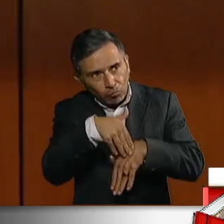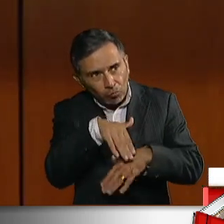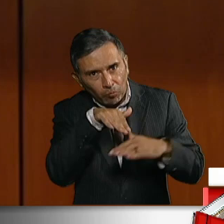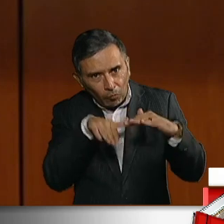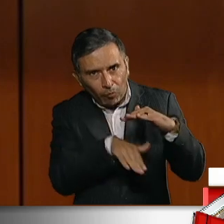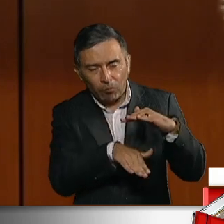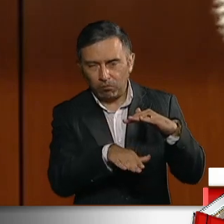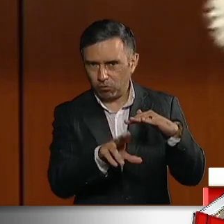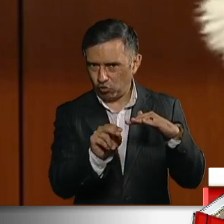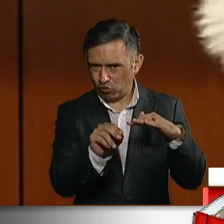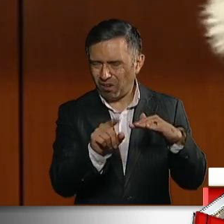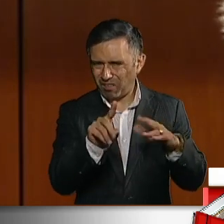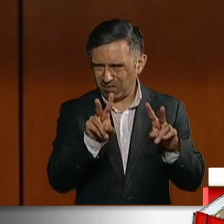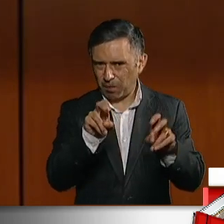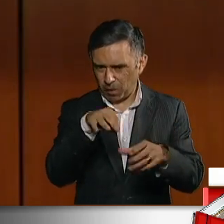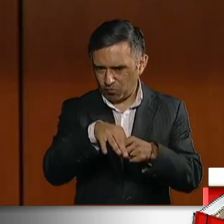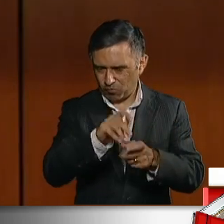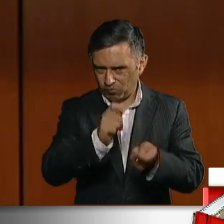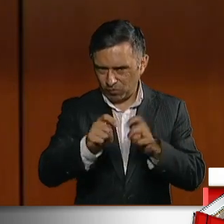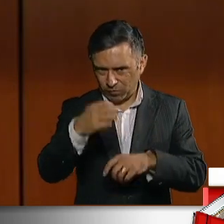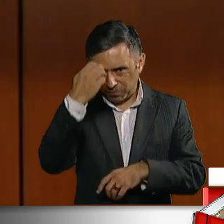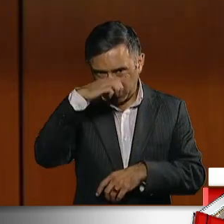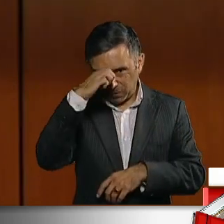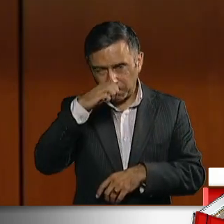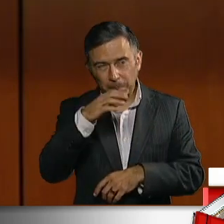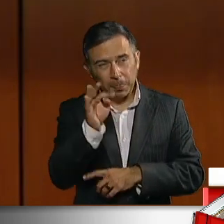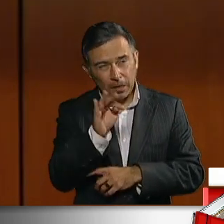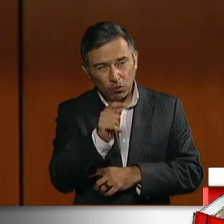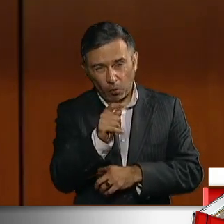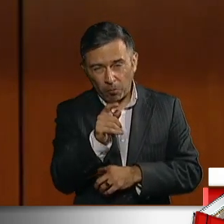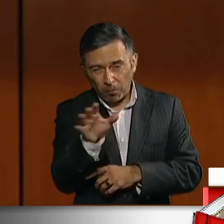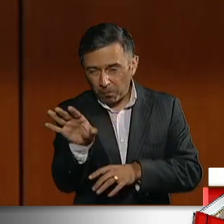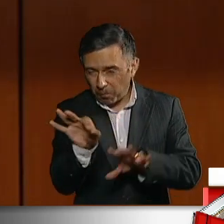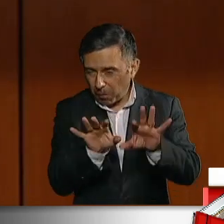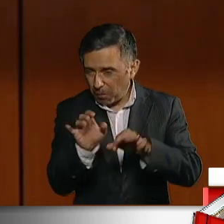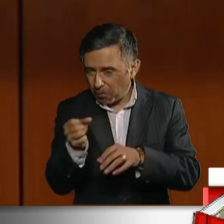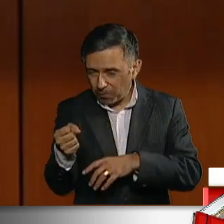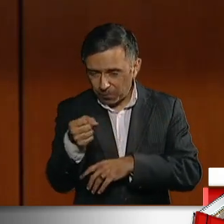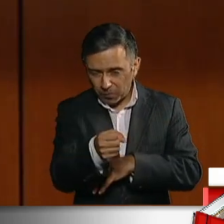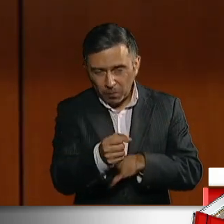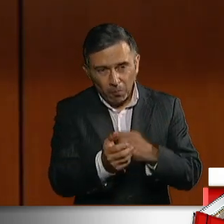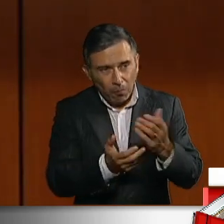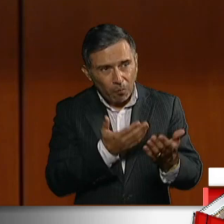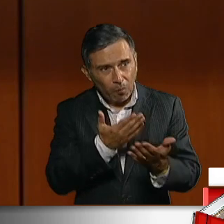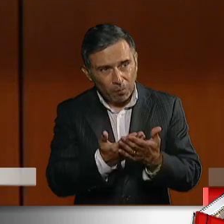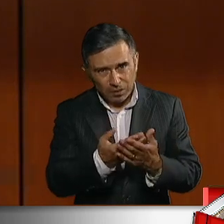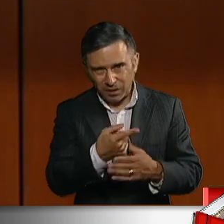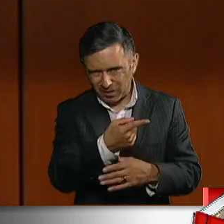materia. Si usted propone a sumisos del régimen, estará